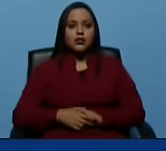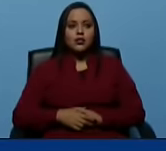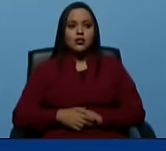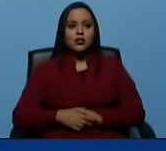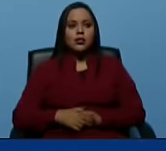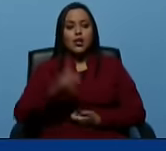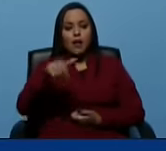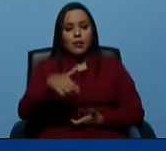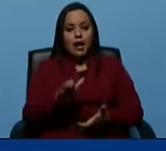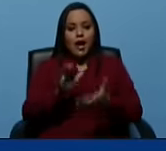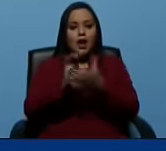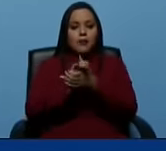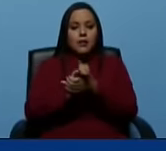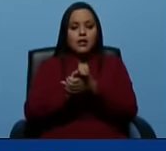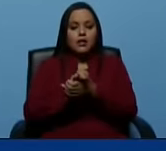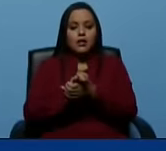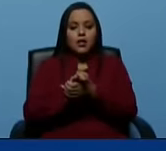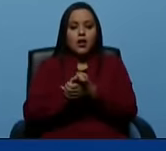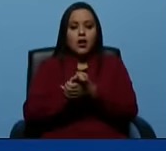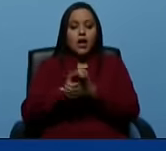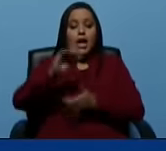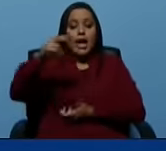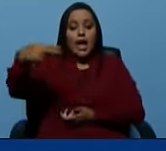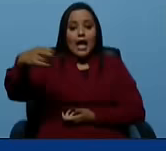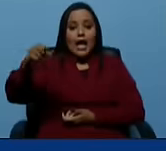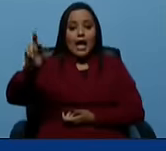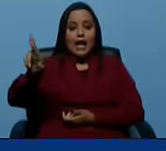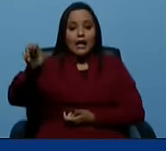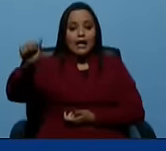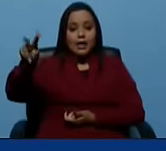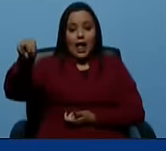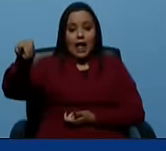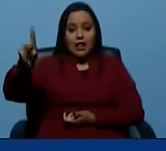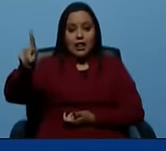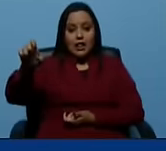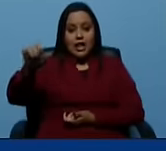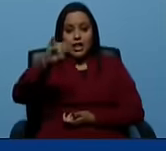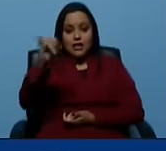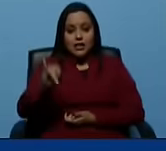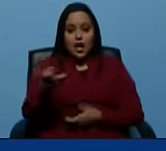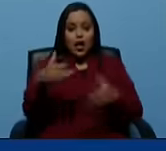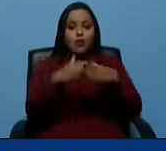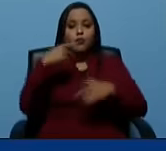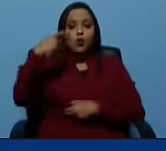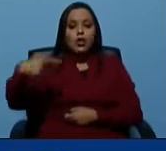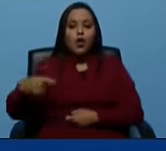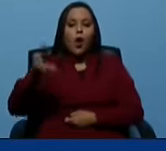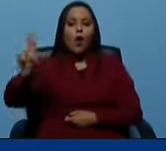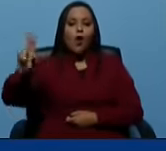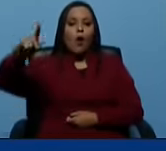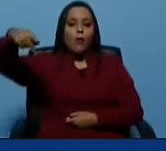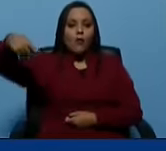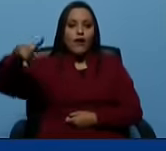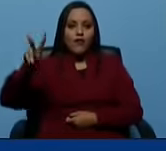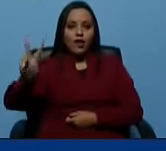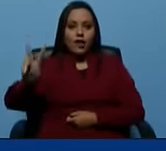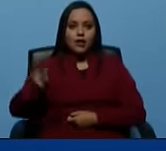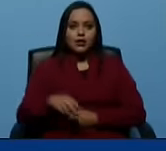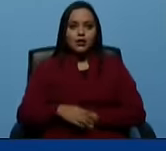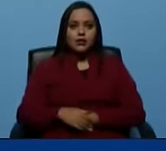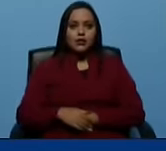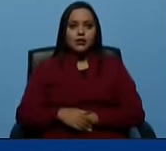el compatriota Henry Hernández, presidente del Partido Unidad Popular Venezolana, UPV, a